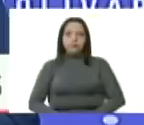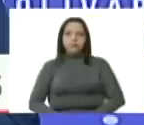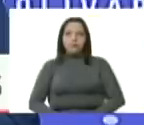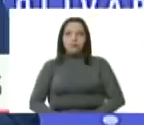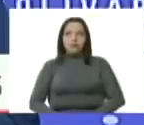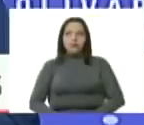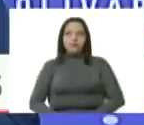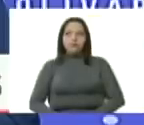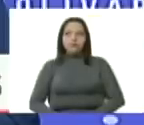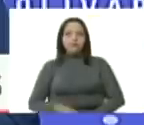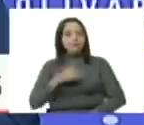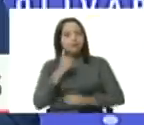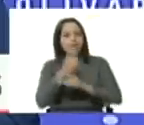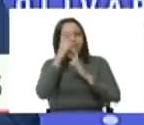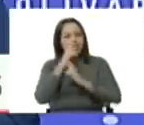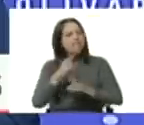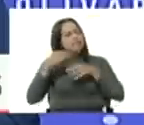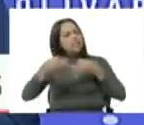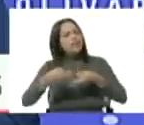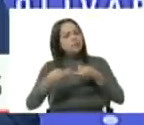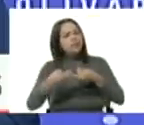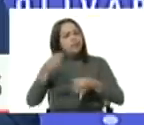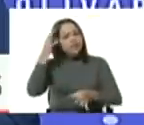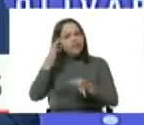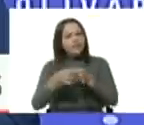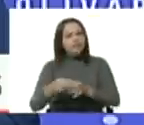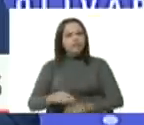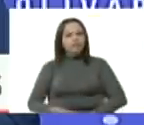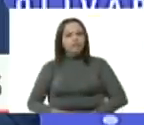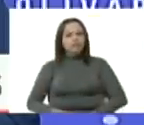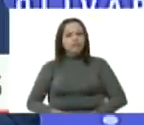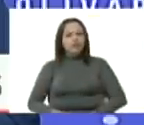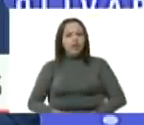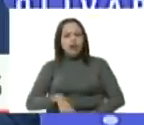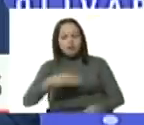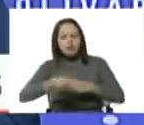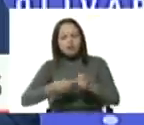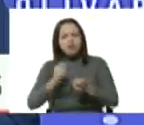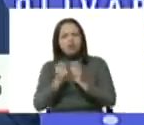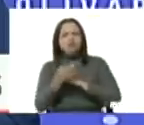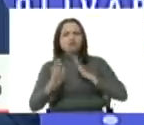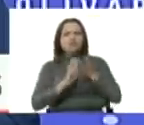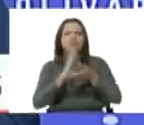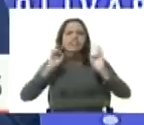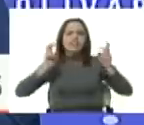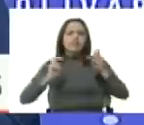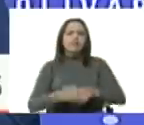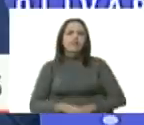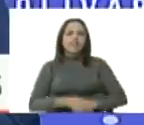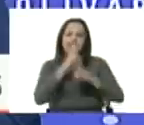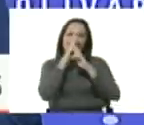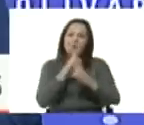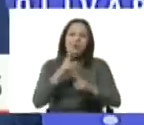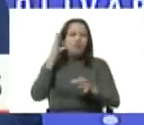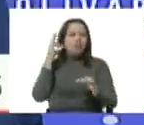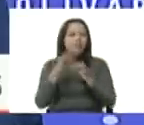Hay que respetar siempre mucho la fe. Vamos a dar una batalla por ese tema, por el respeto a la fe del pueblo.